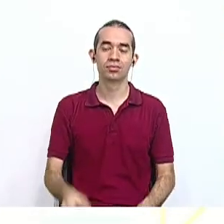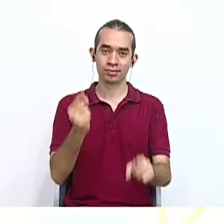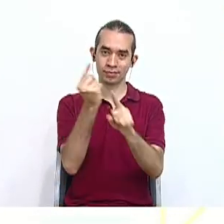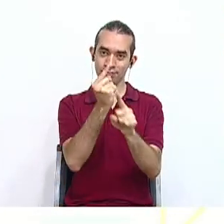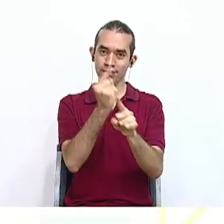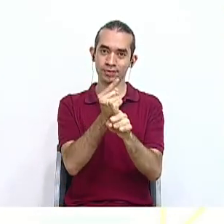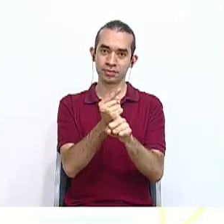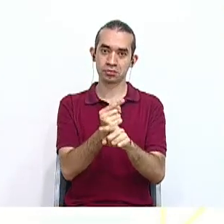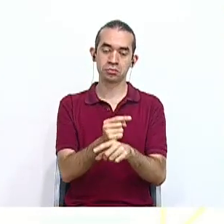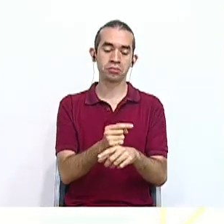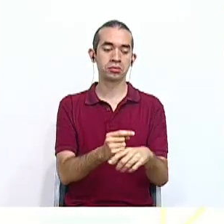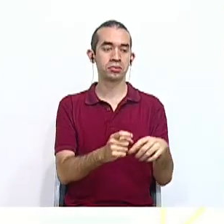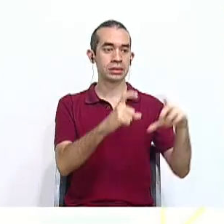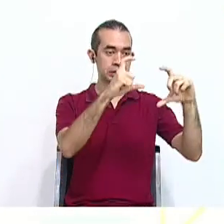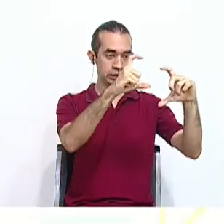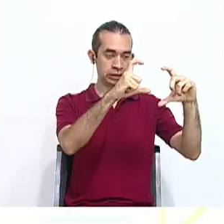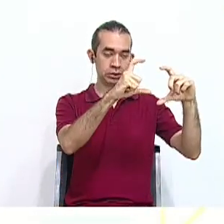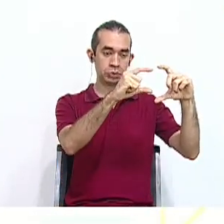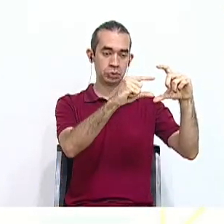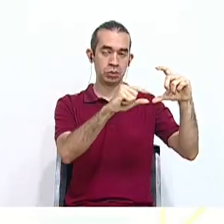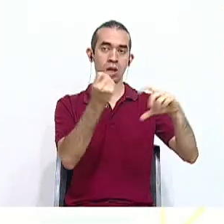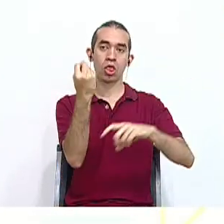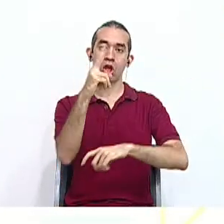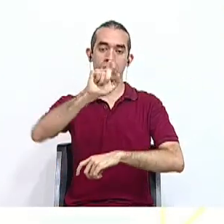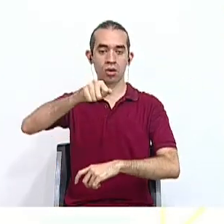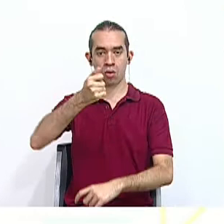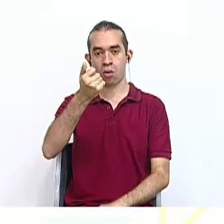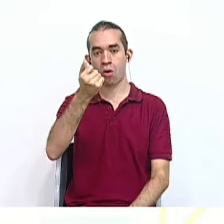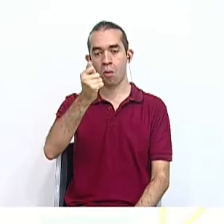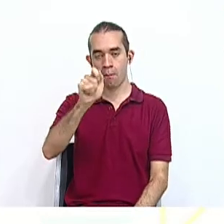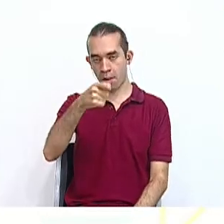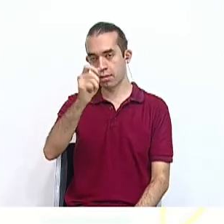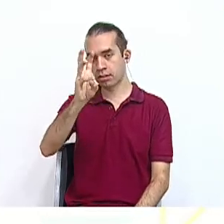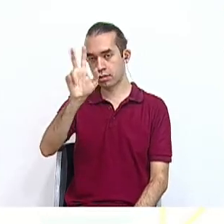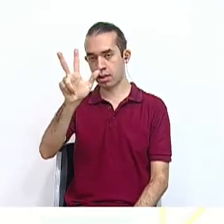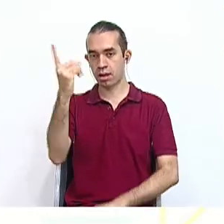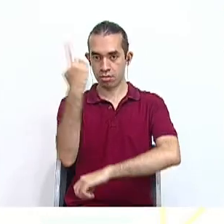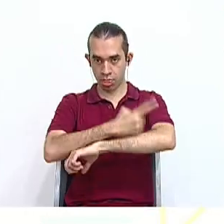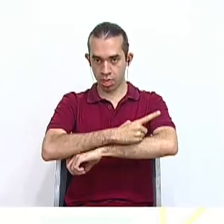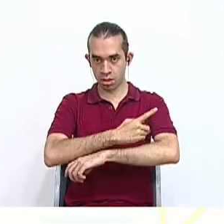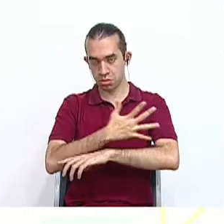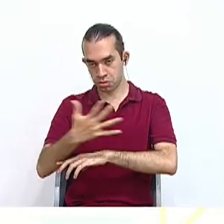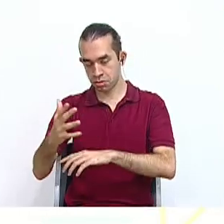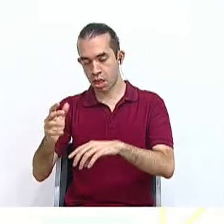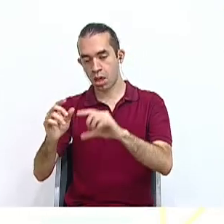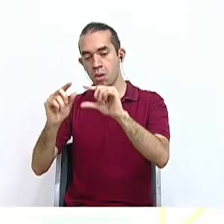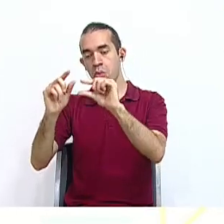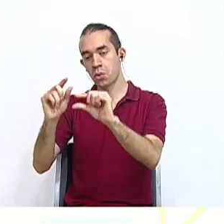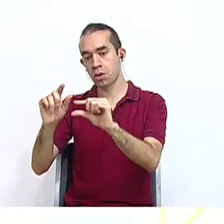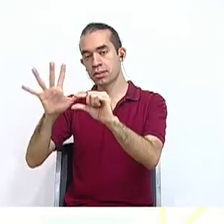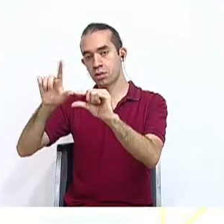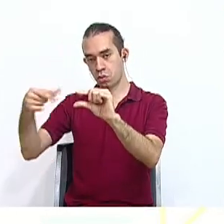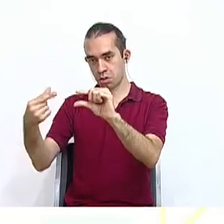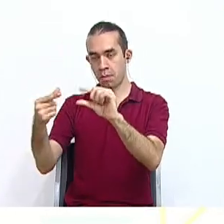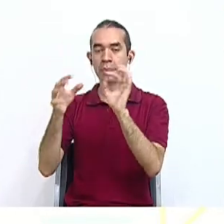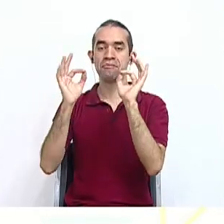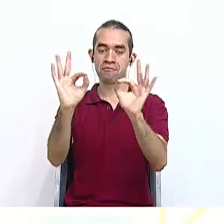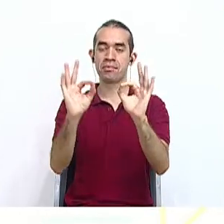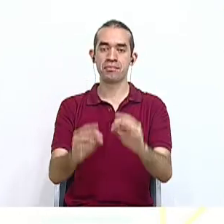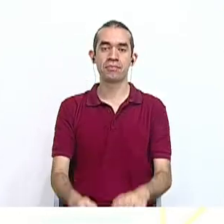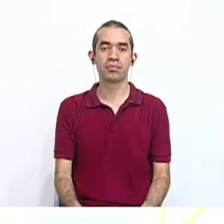correcto, después de 12,63 días, quedan solo 5 gramos. Muy